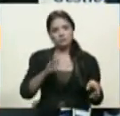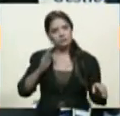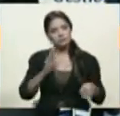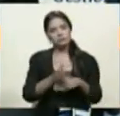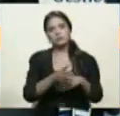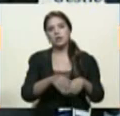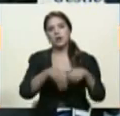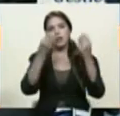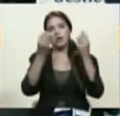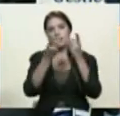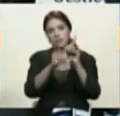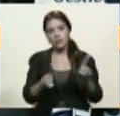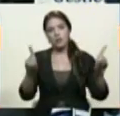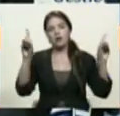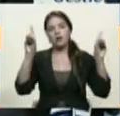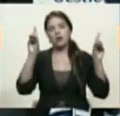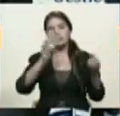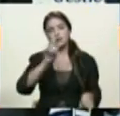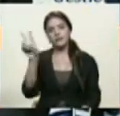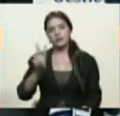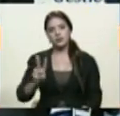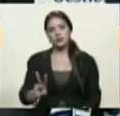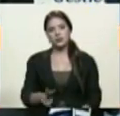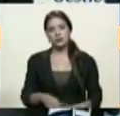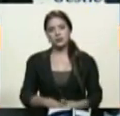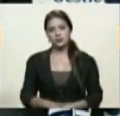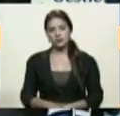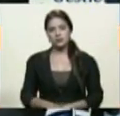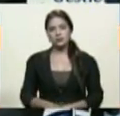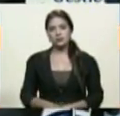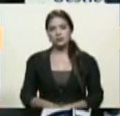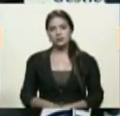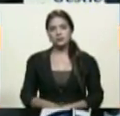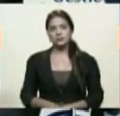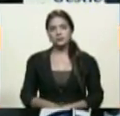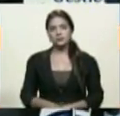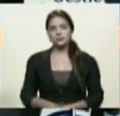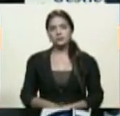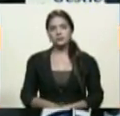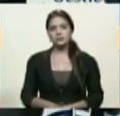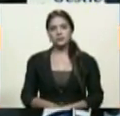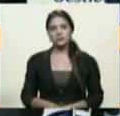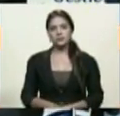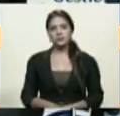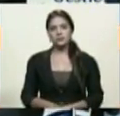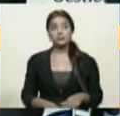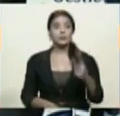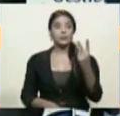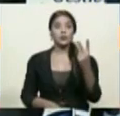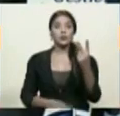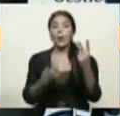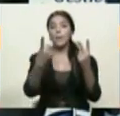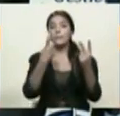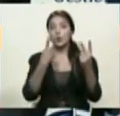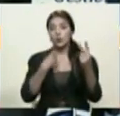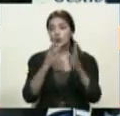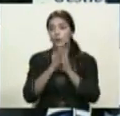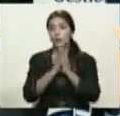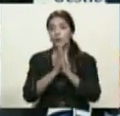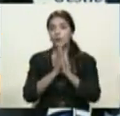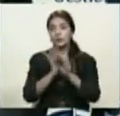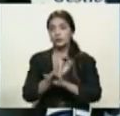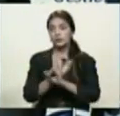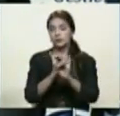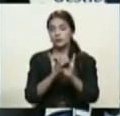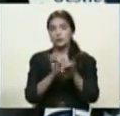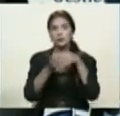la democracia venezolana pasamos entonces a dos preguntas por favor ya